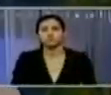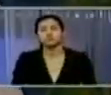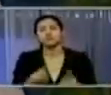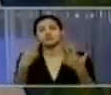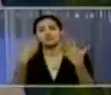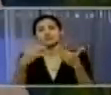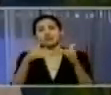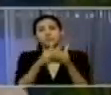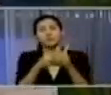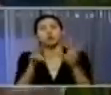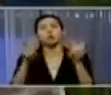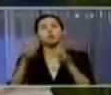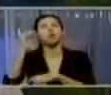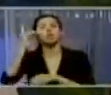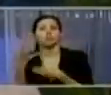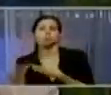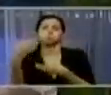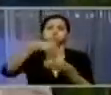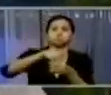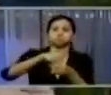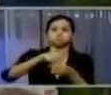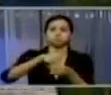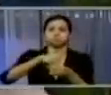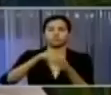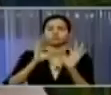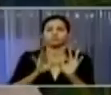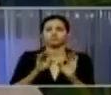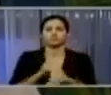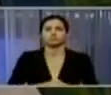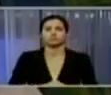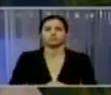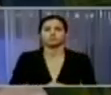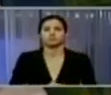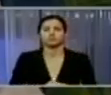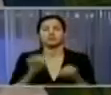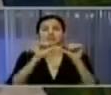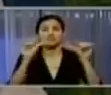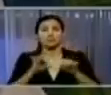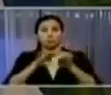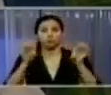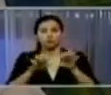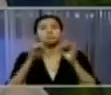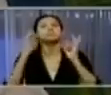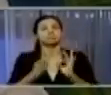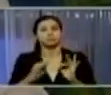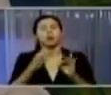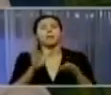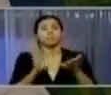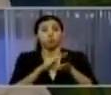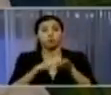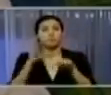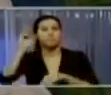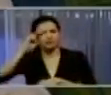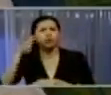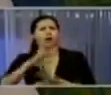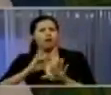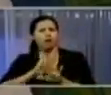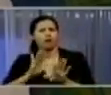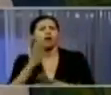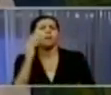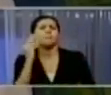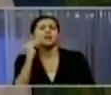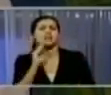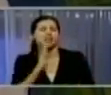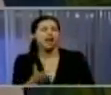nuevos docentes viene a fortalecer el sistema educativo en calidad, porque son docentes que ya traen la experiencia de la